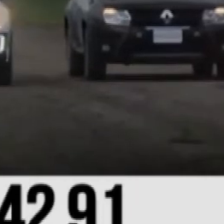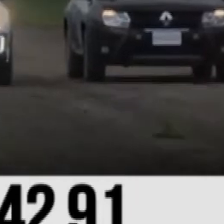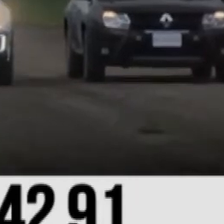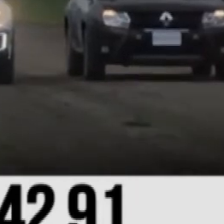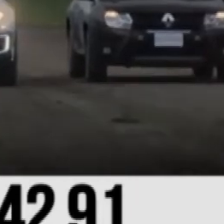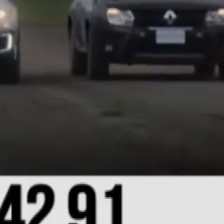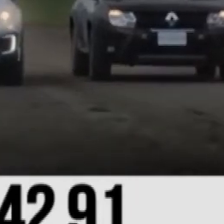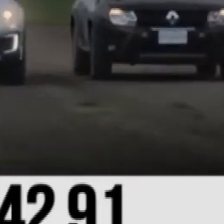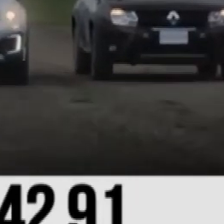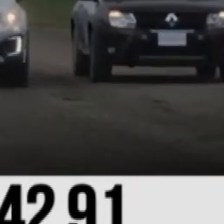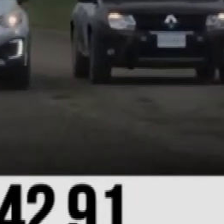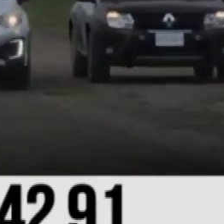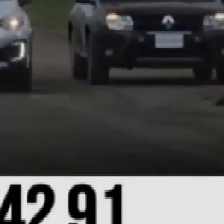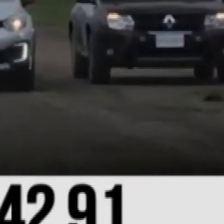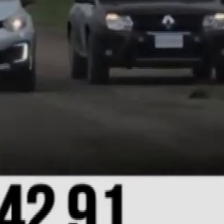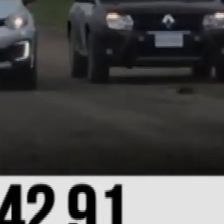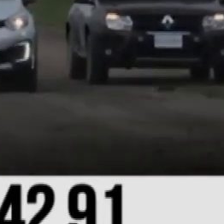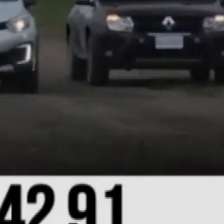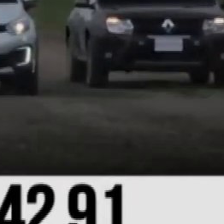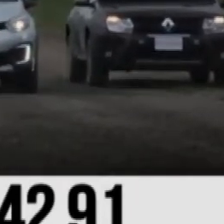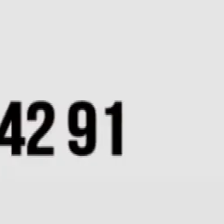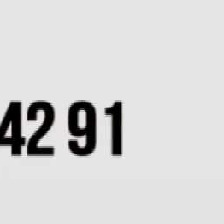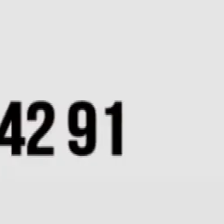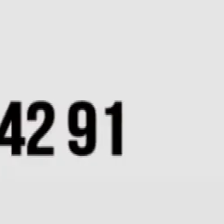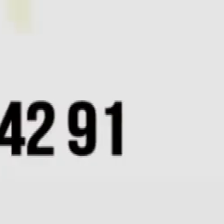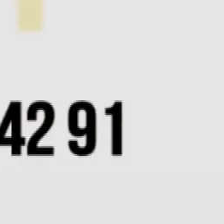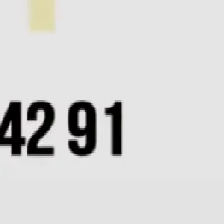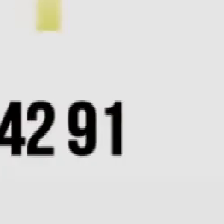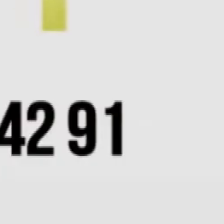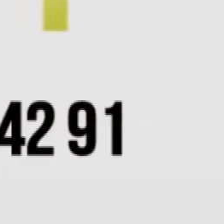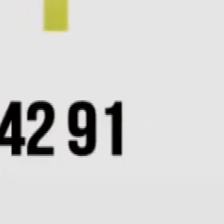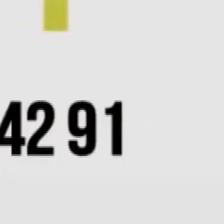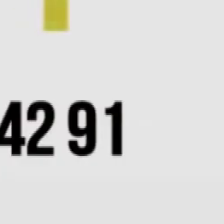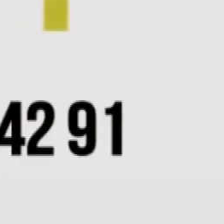camioneta Renault con la mejor cuota inicial y paga en 2018.